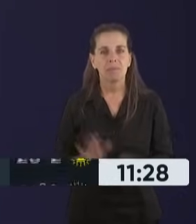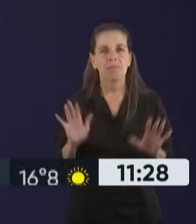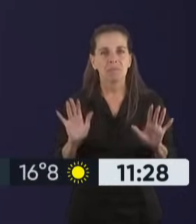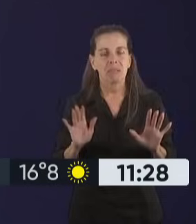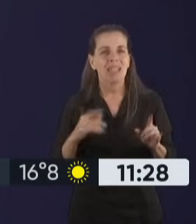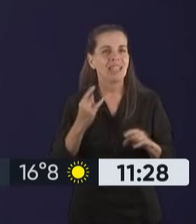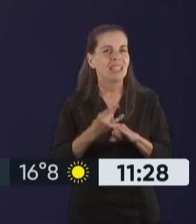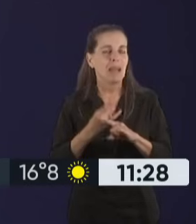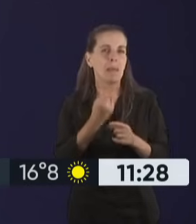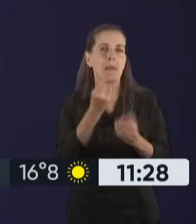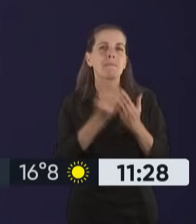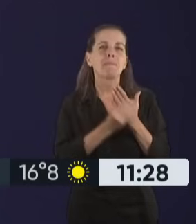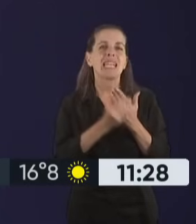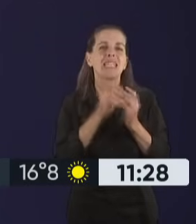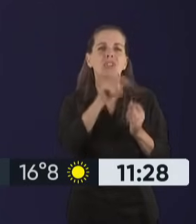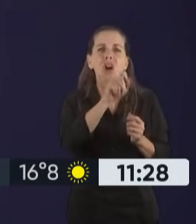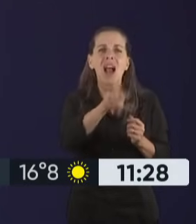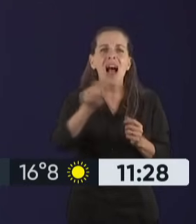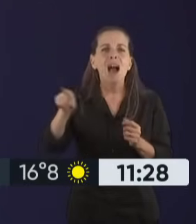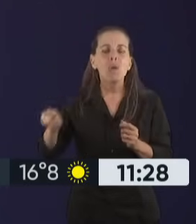cada ministro lo ha hecho de manera individual.